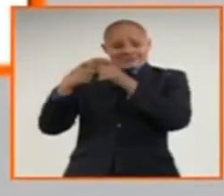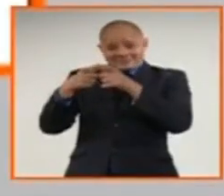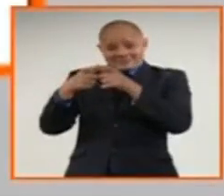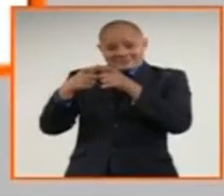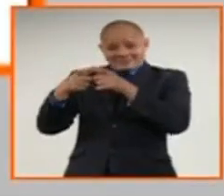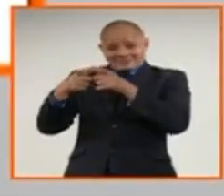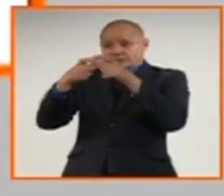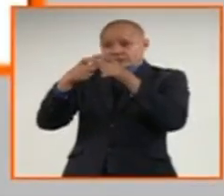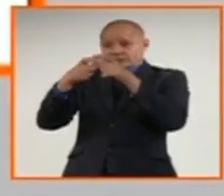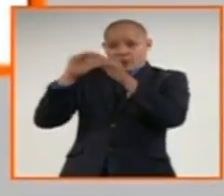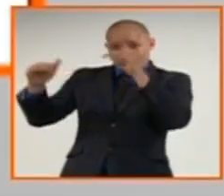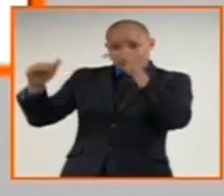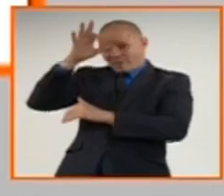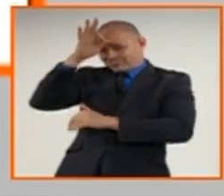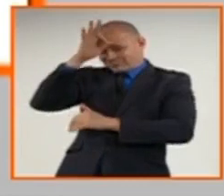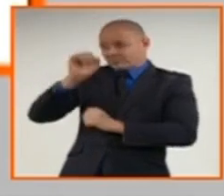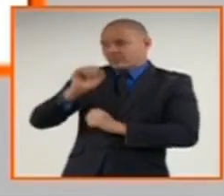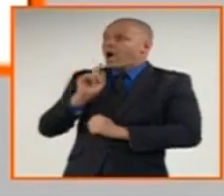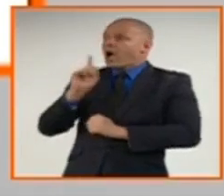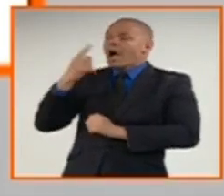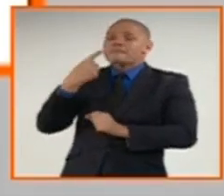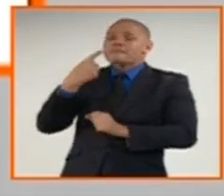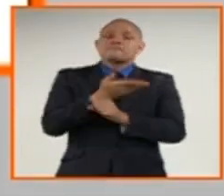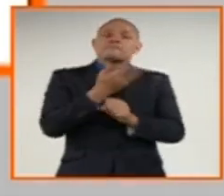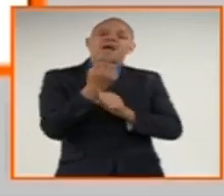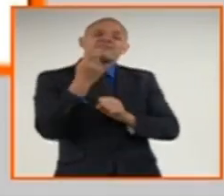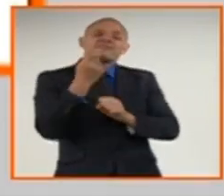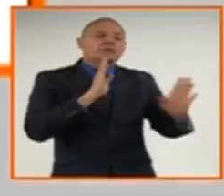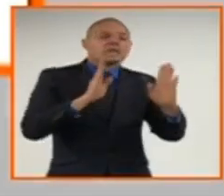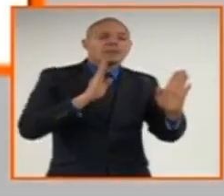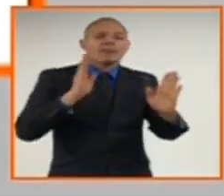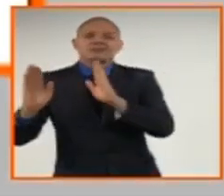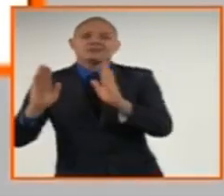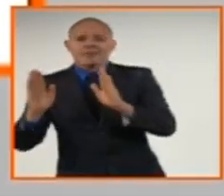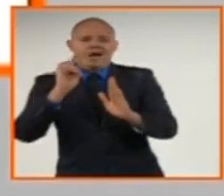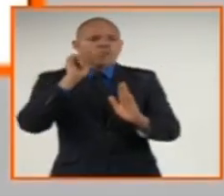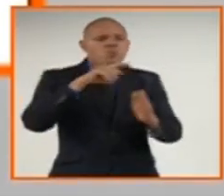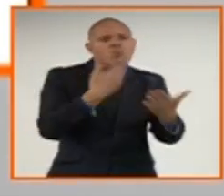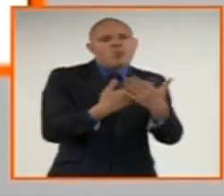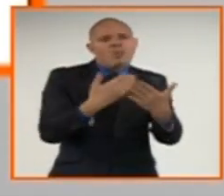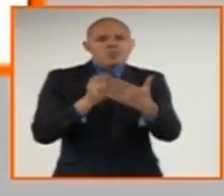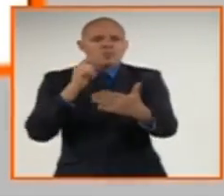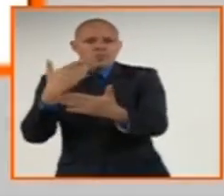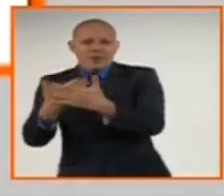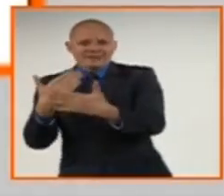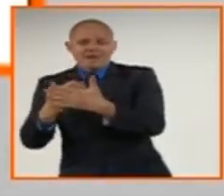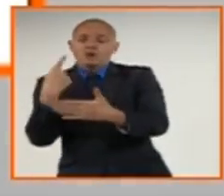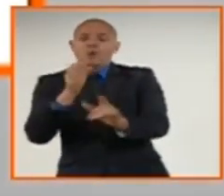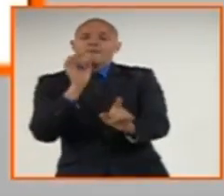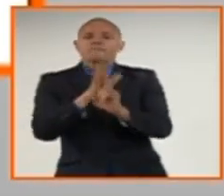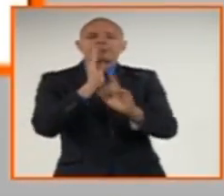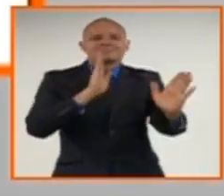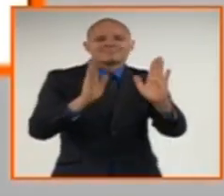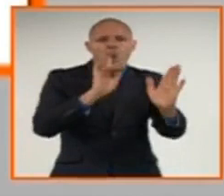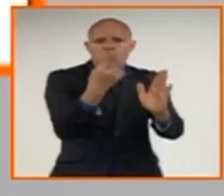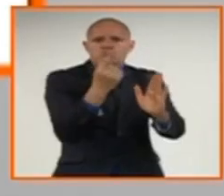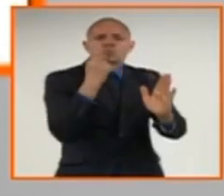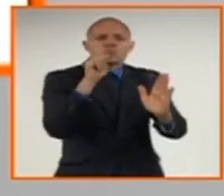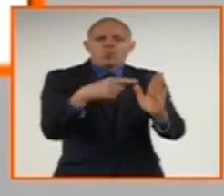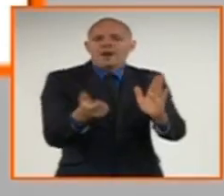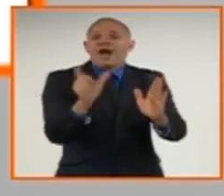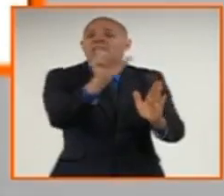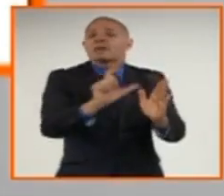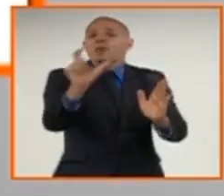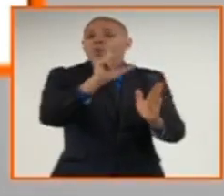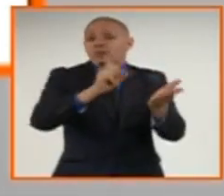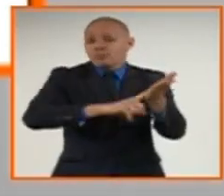estudios clínicos en pediatría, que fueron el estudio Ismaelillo primero en Camagüey, que fue la base fundamental para la vacuna,